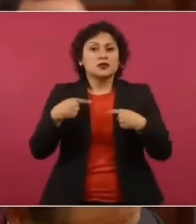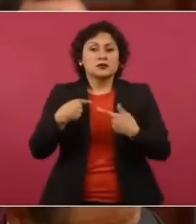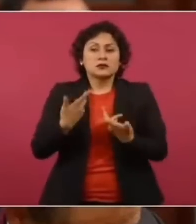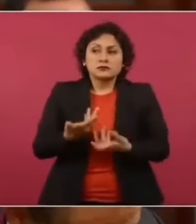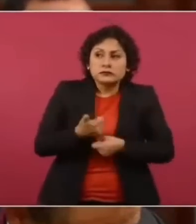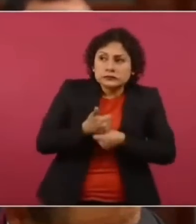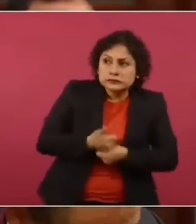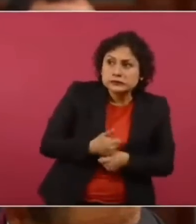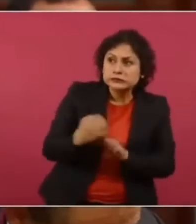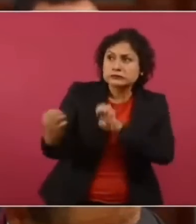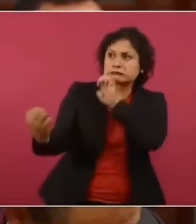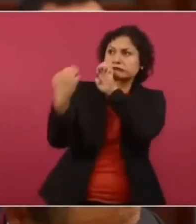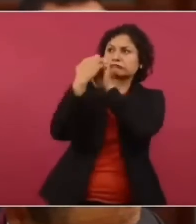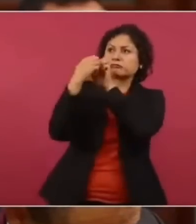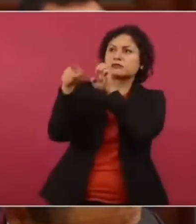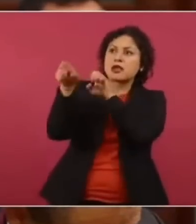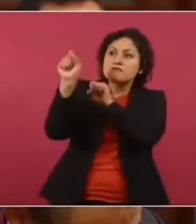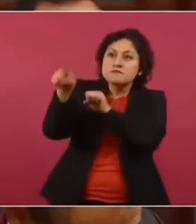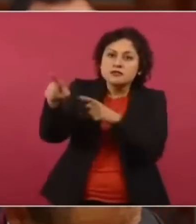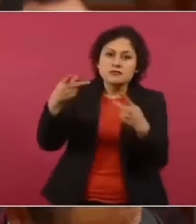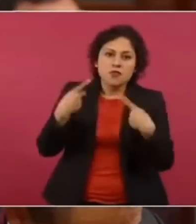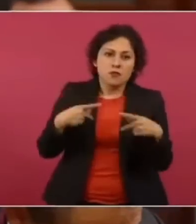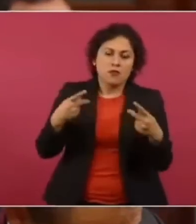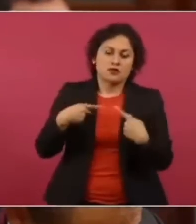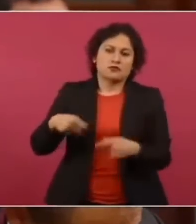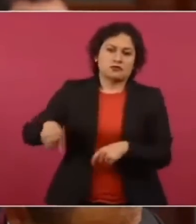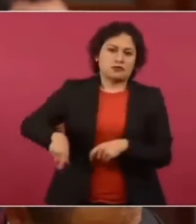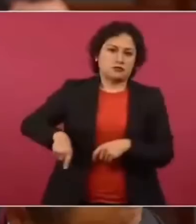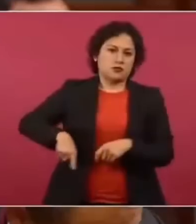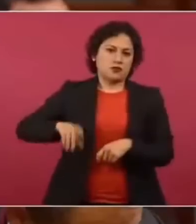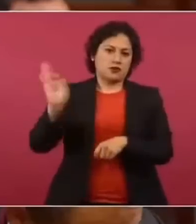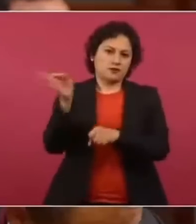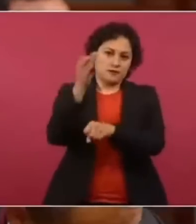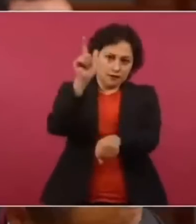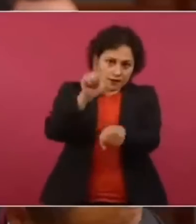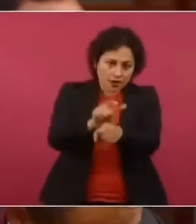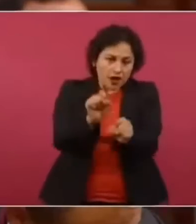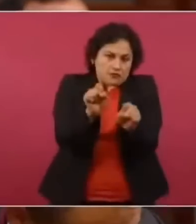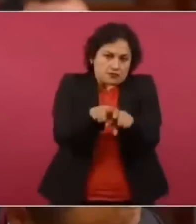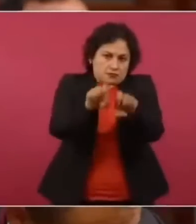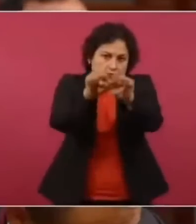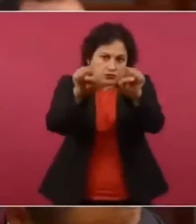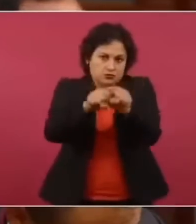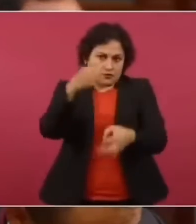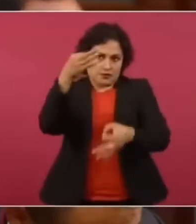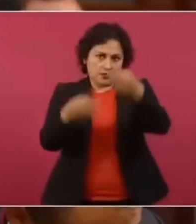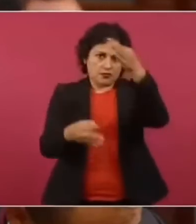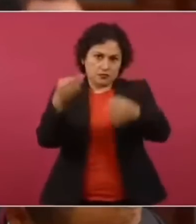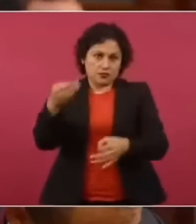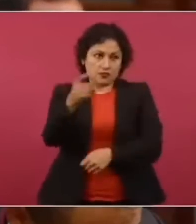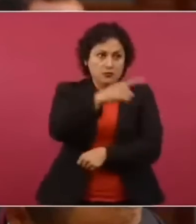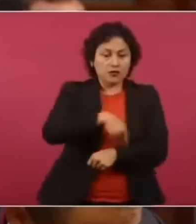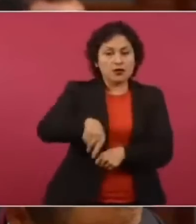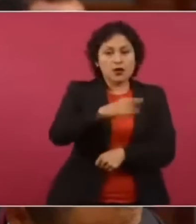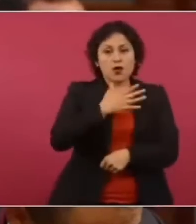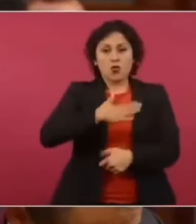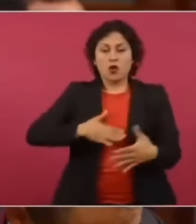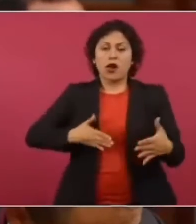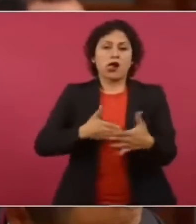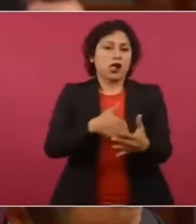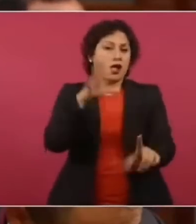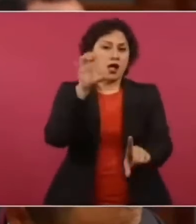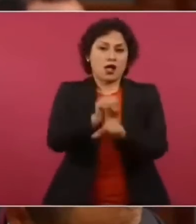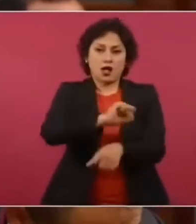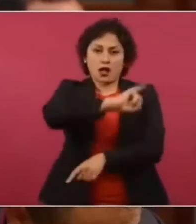abusadas por integrantes del propio Poder Judicial que pues nunca acceden realmente a la justicia? Por esto que también aquí ya se ha